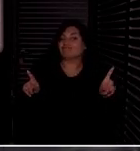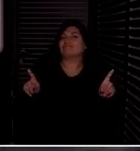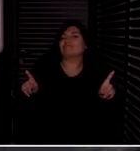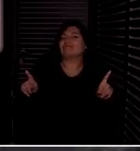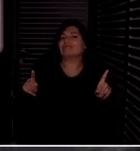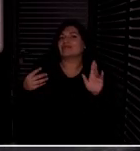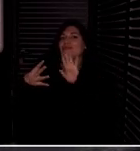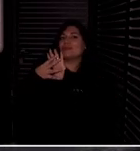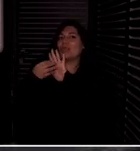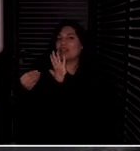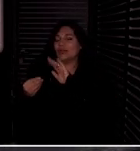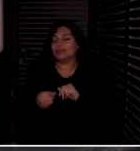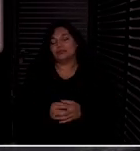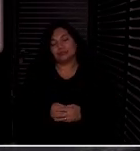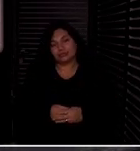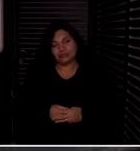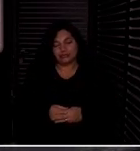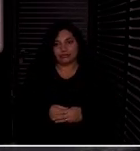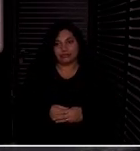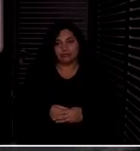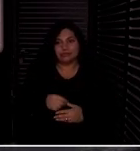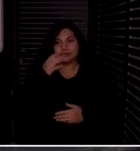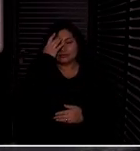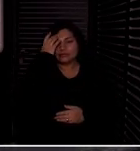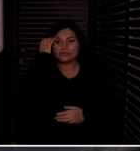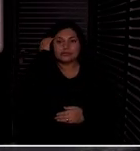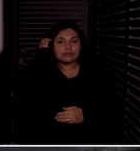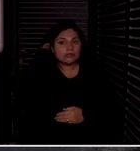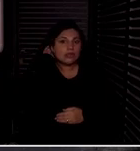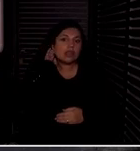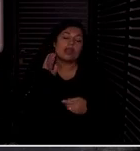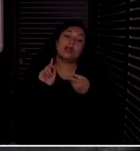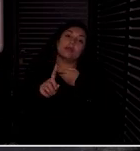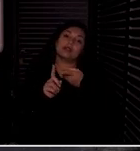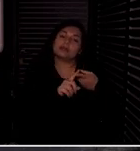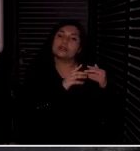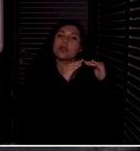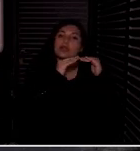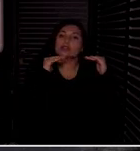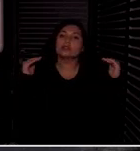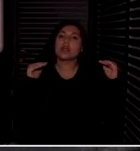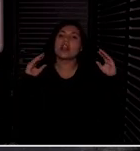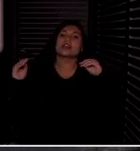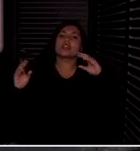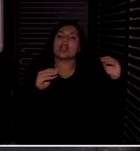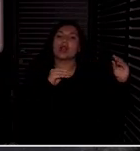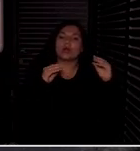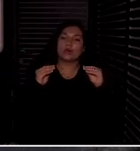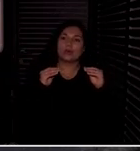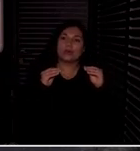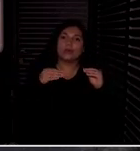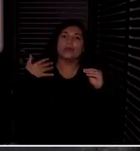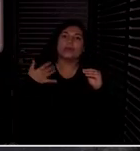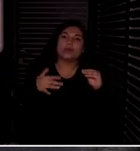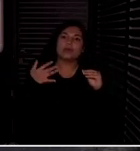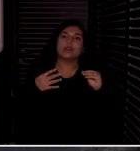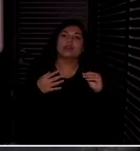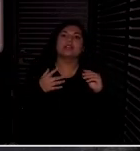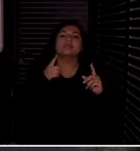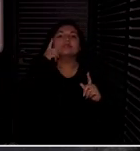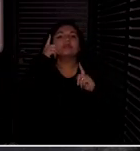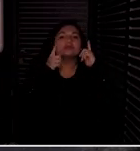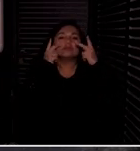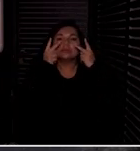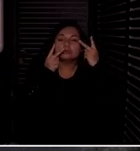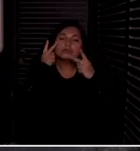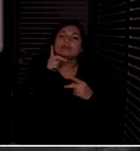Por tanto, lo que señalaba el informe McBride de participación, horizontalidad, diálogo, es una premisa para ese audiovisual televisivo que hay que